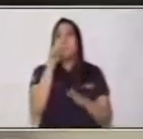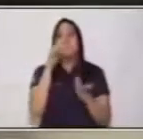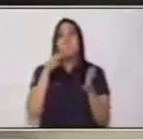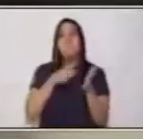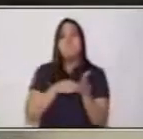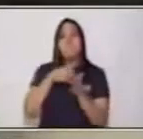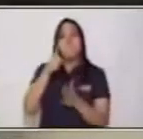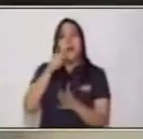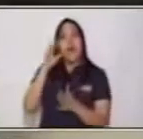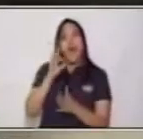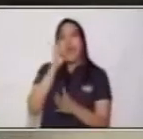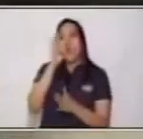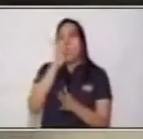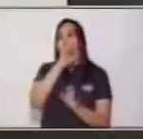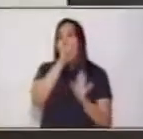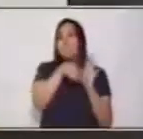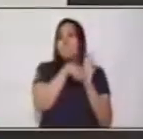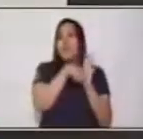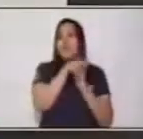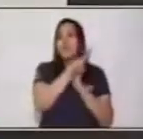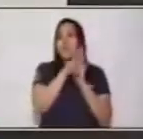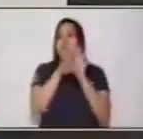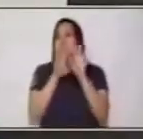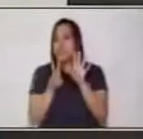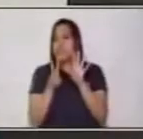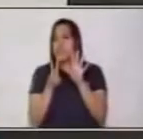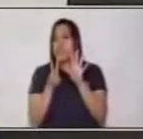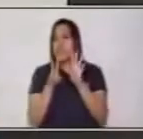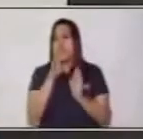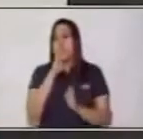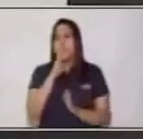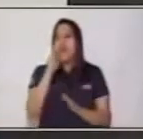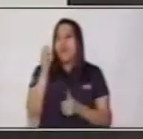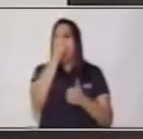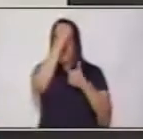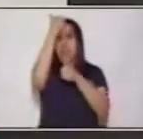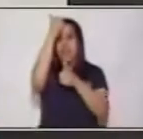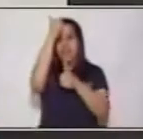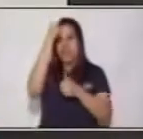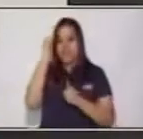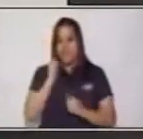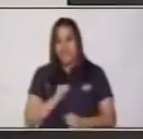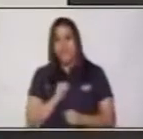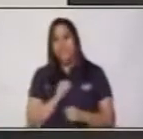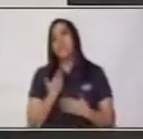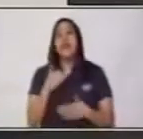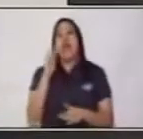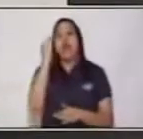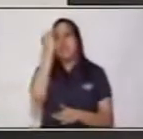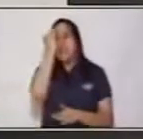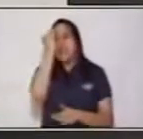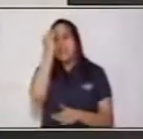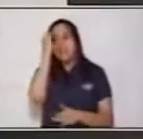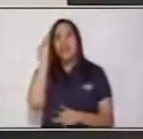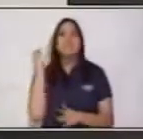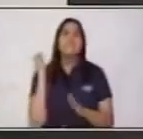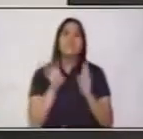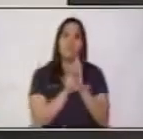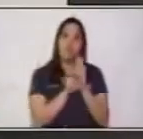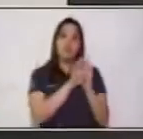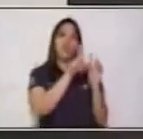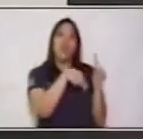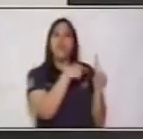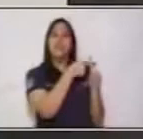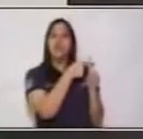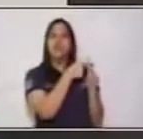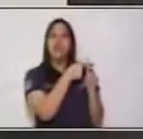27b15. Apliquemos nuestros conocimientos. Ya hemos adquirido el conocimiento de una suma y una resta de